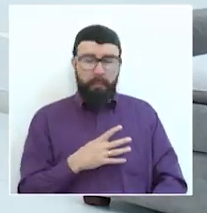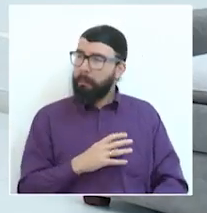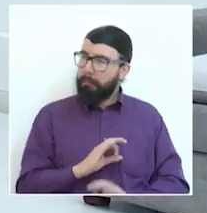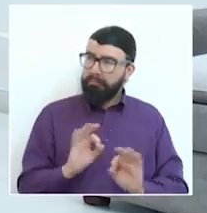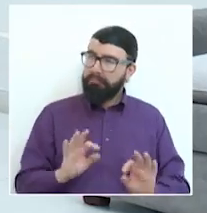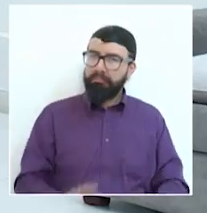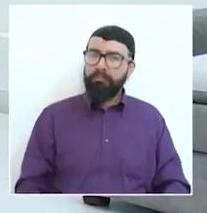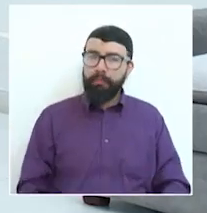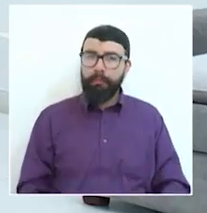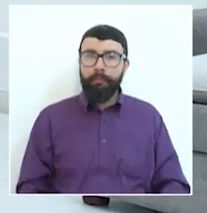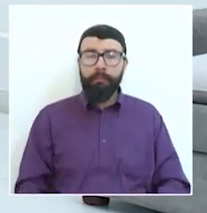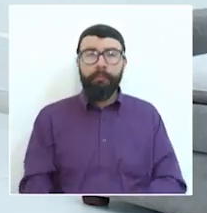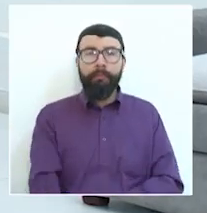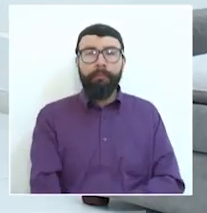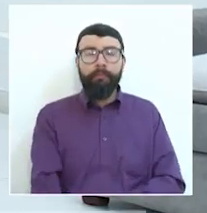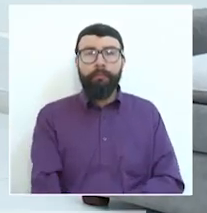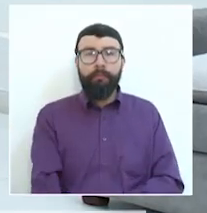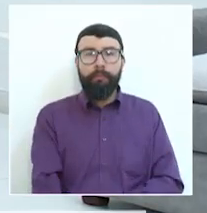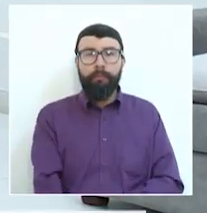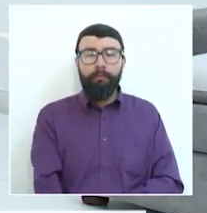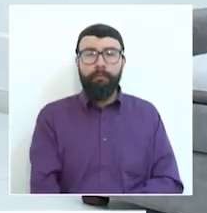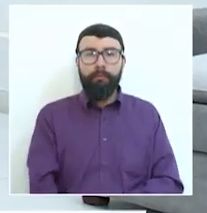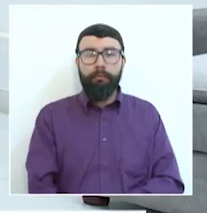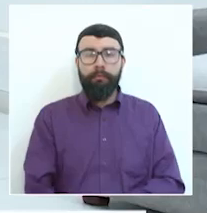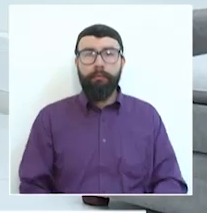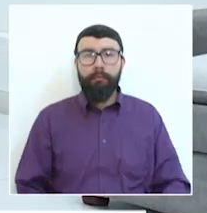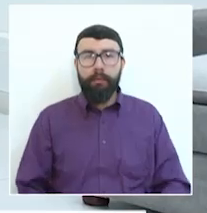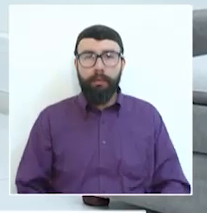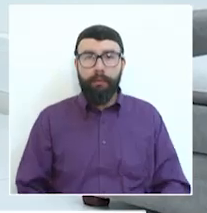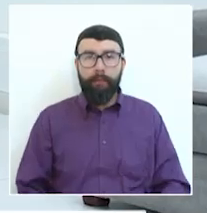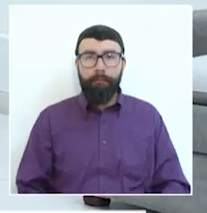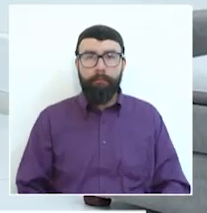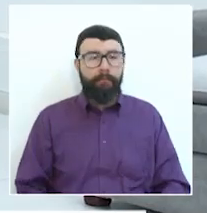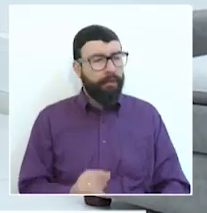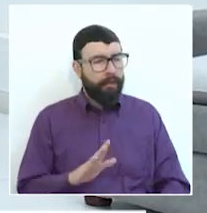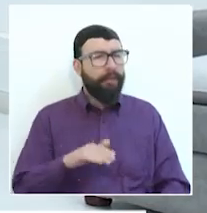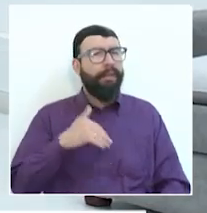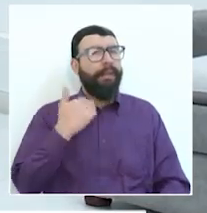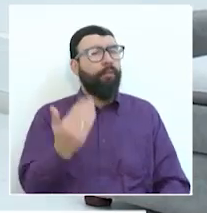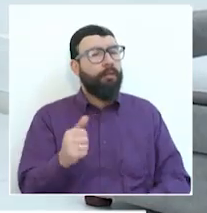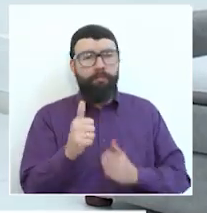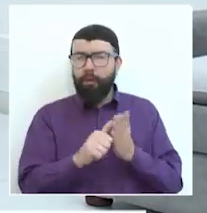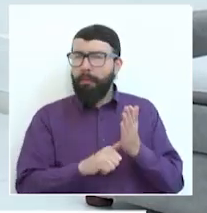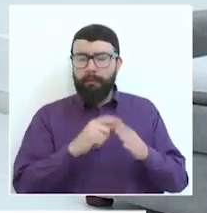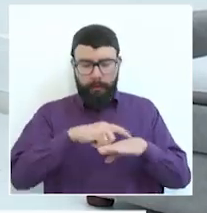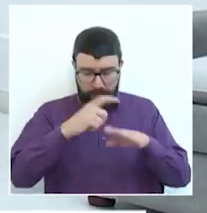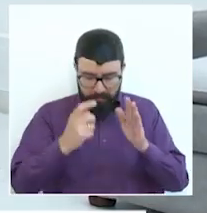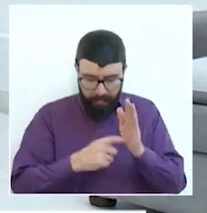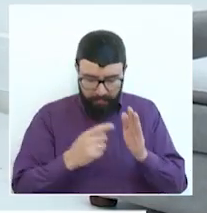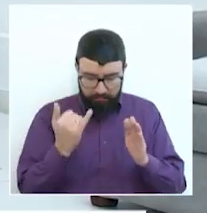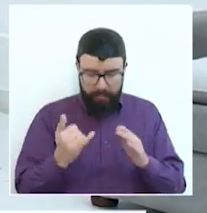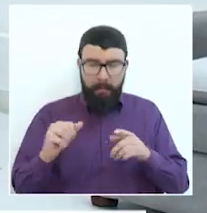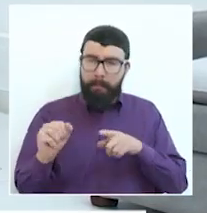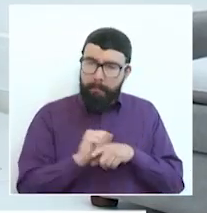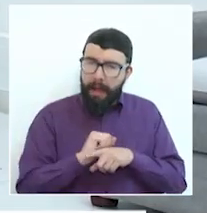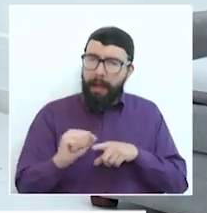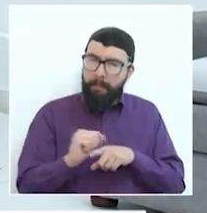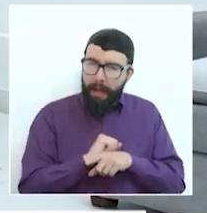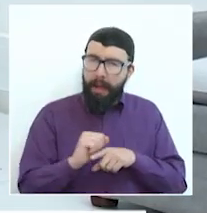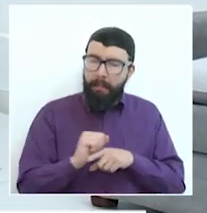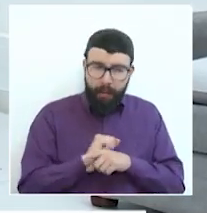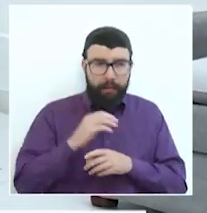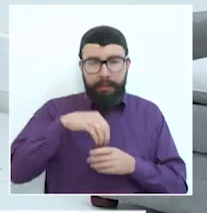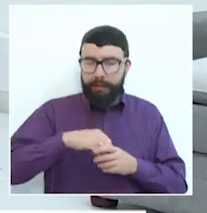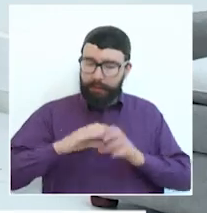Perfecto. Miren, vamos a empezar con esto, que esto nos va a tocar hacer un programa completo con todas estas rutinas de actividad